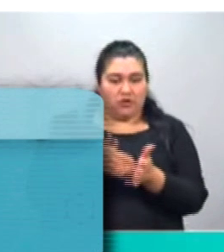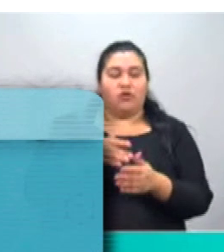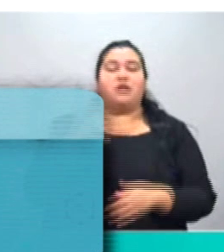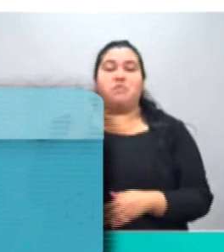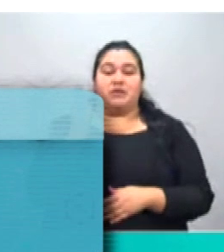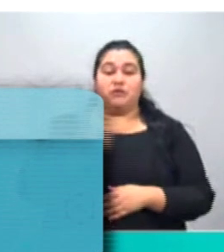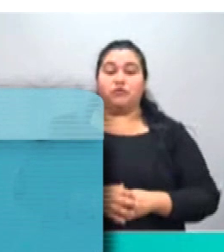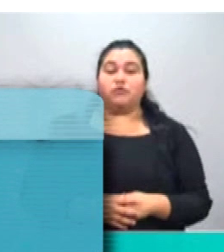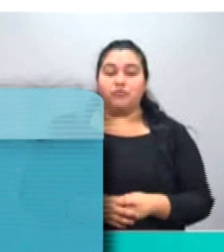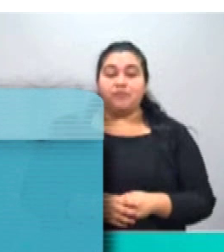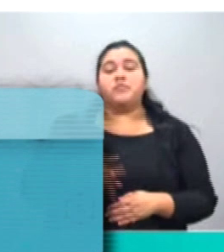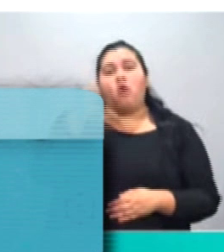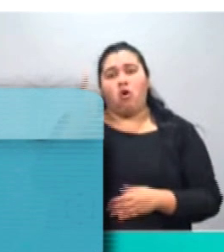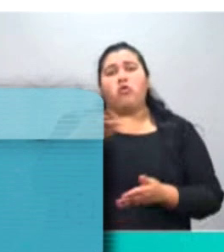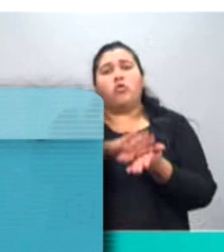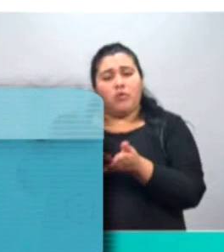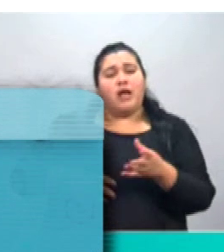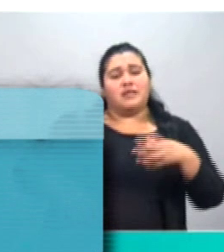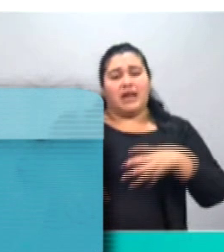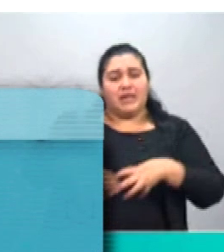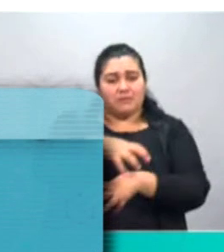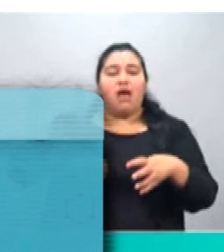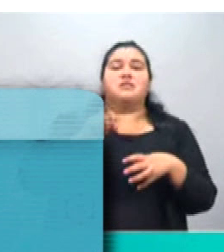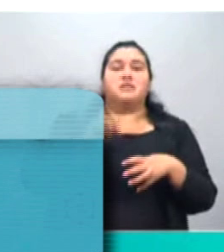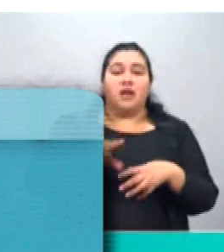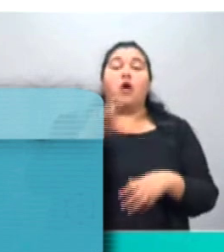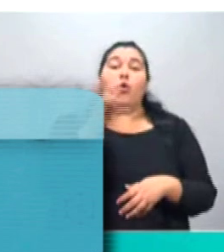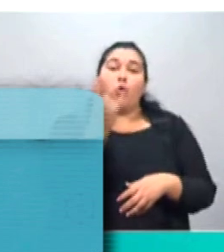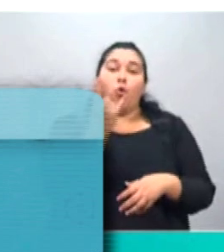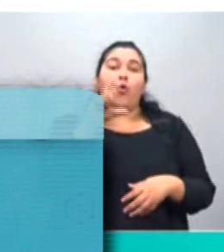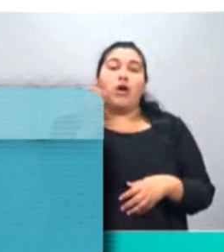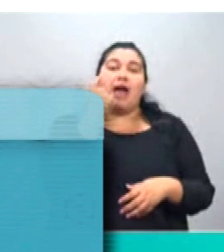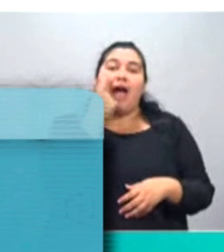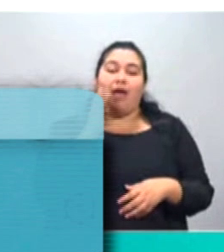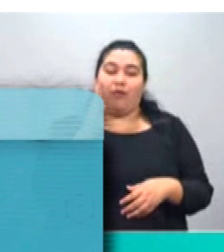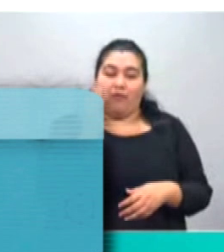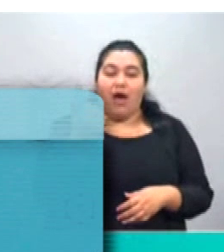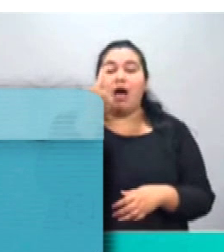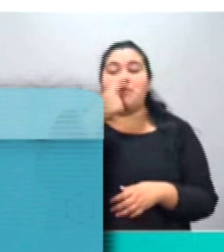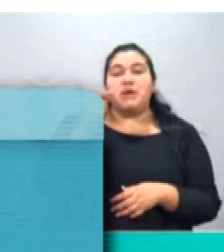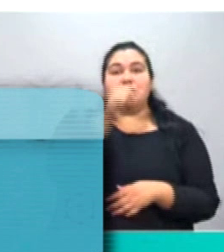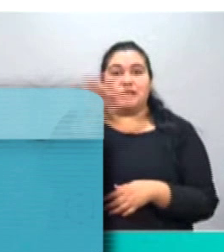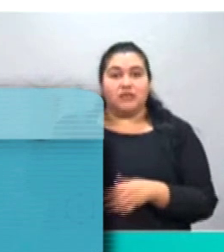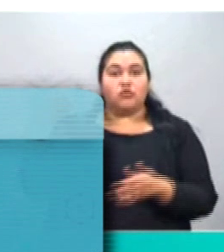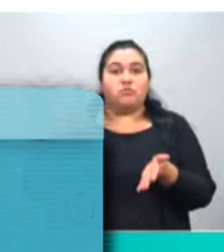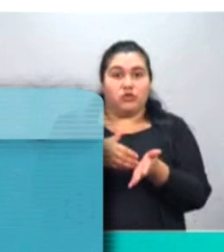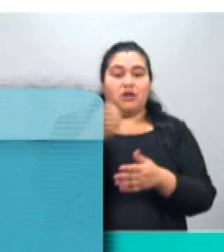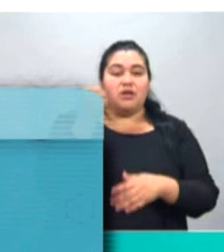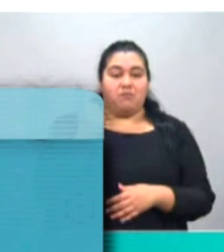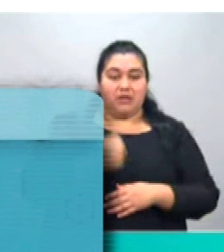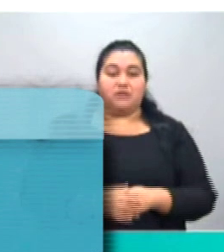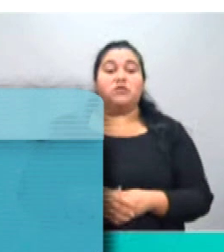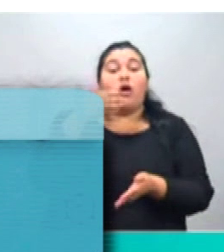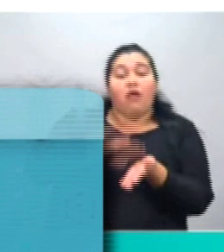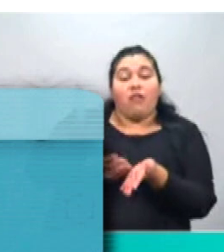deuda que tiene que ver con los trasplantes que se hacen en la provincia de Buenos Aires a través del CUCAIBA, 1.600 millones de pesos, deuda